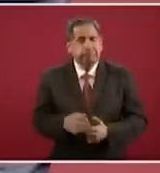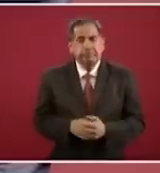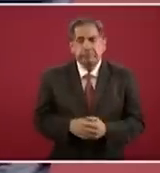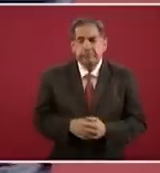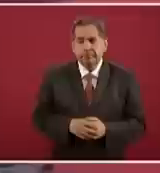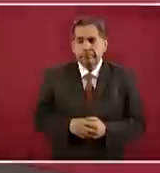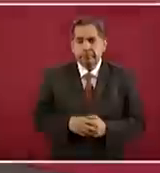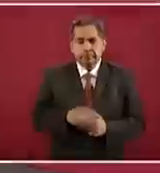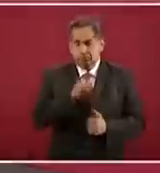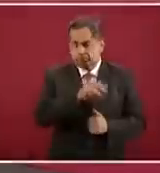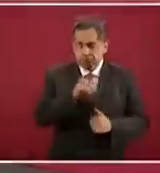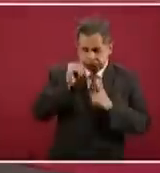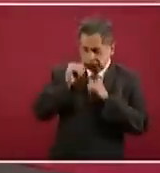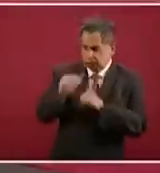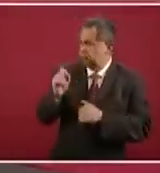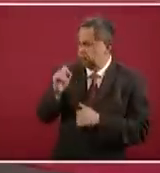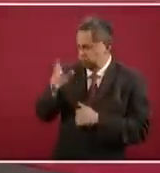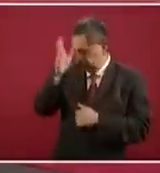se nos atendió